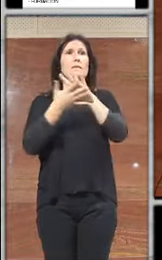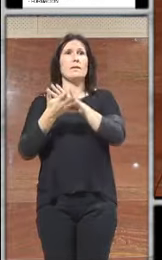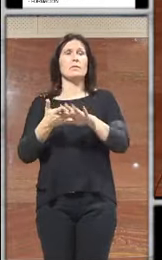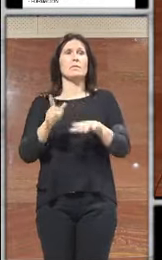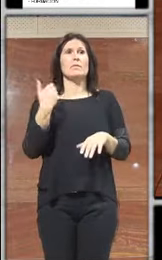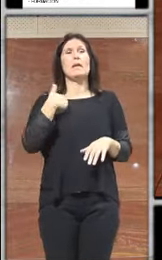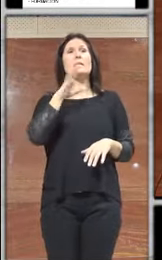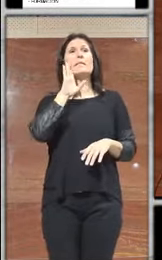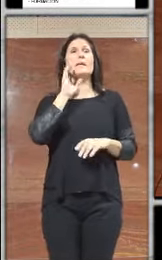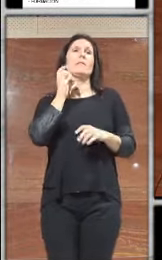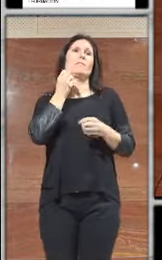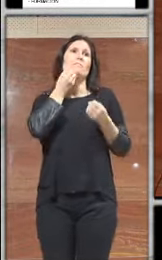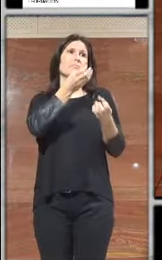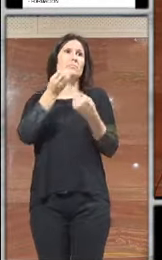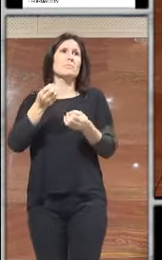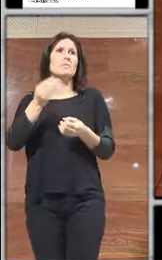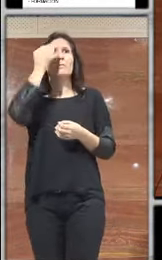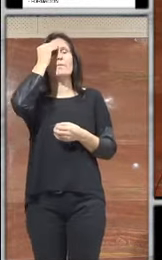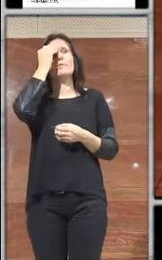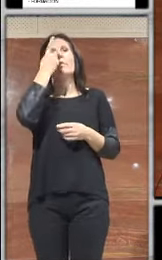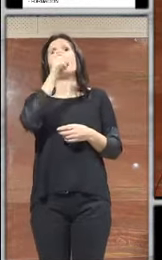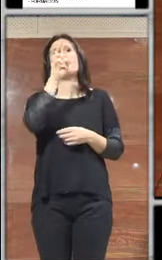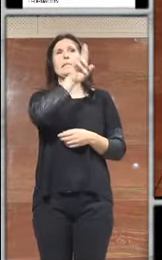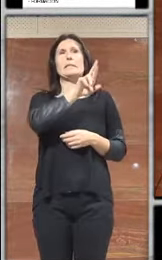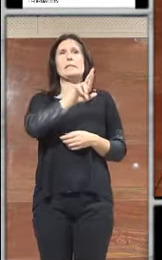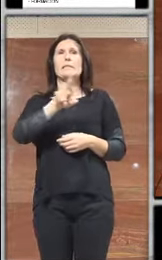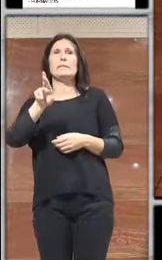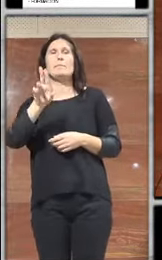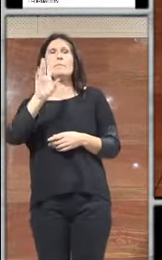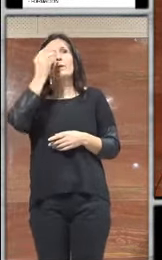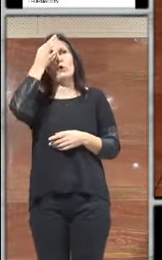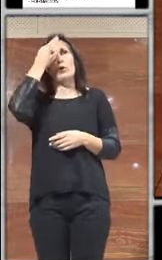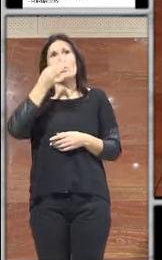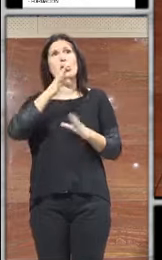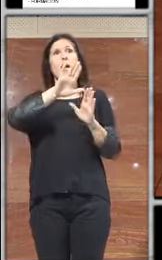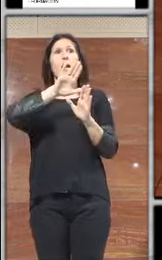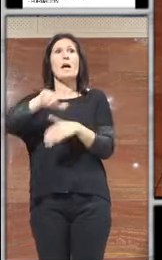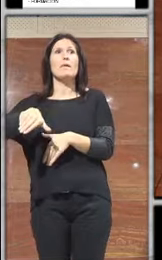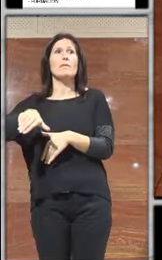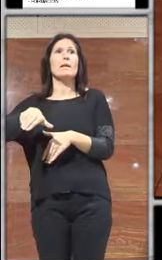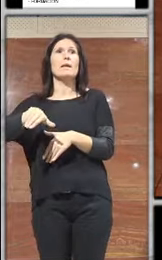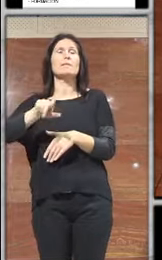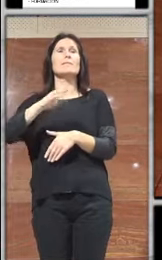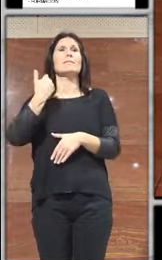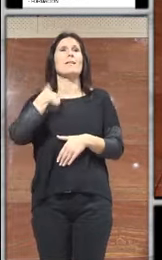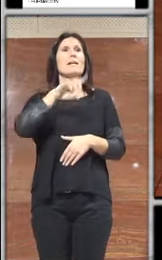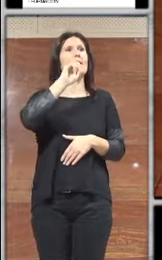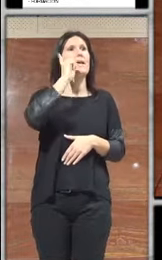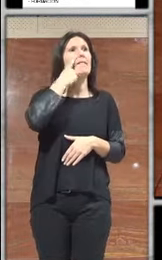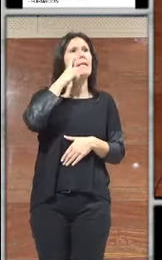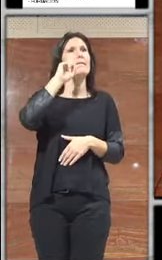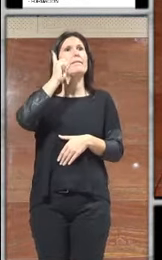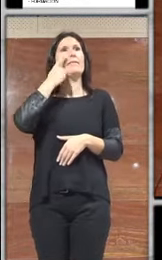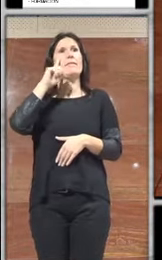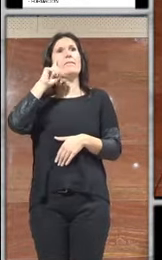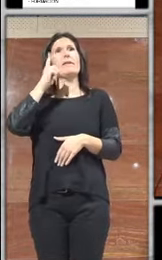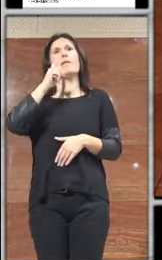ya lo hemos hablado, yo creo que ya no le daría más vueltas. Al final creo que se van identificando las grandes,